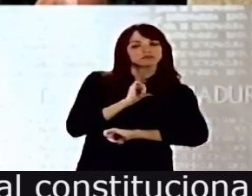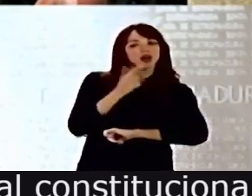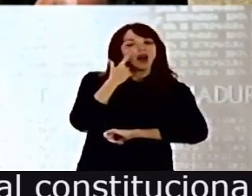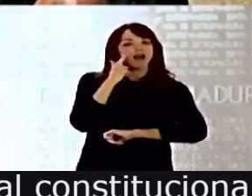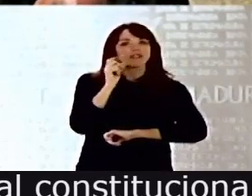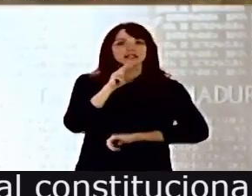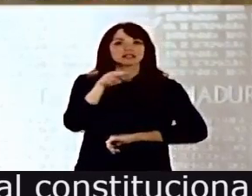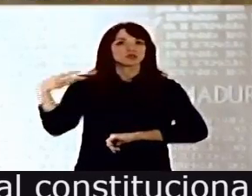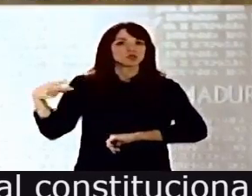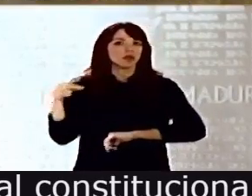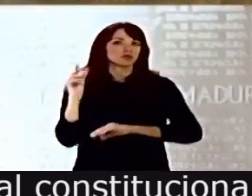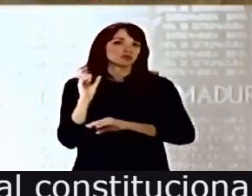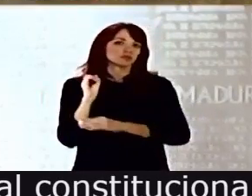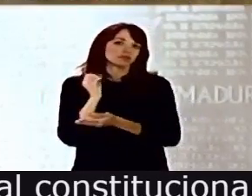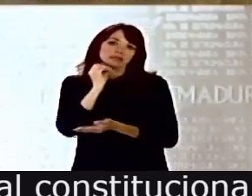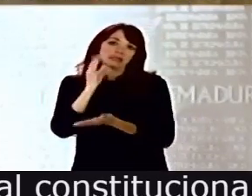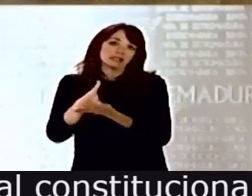Constitucional?